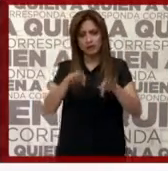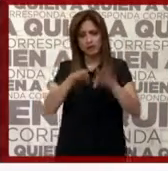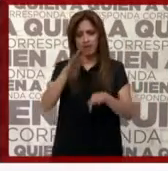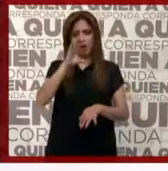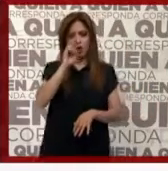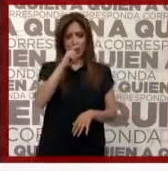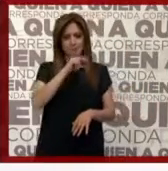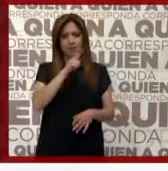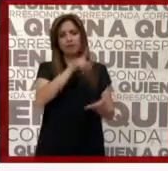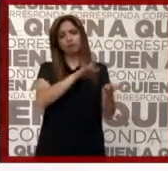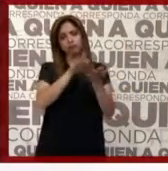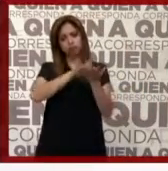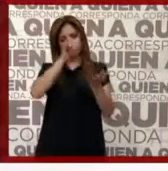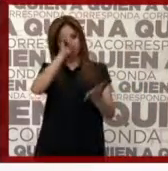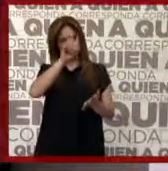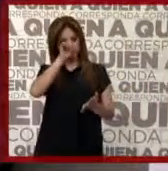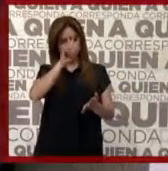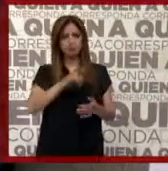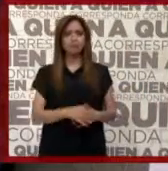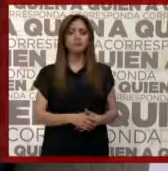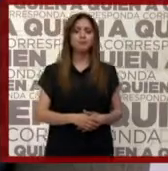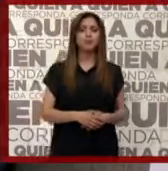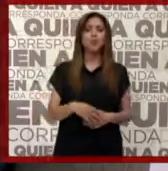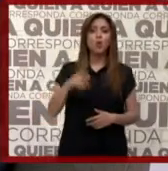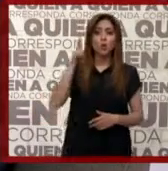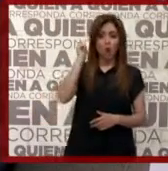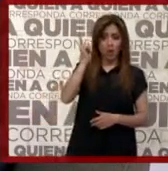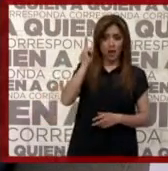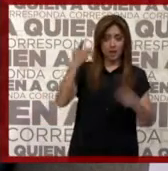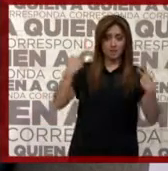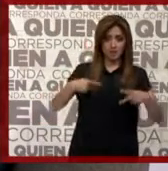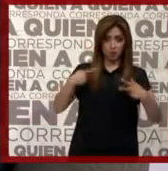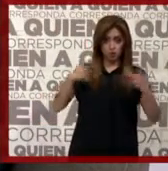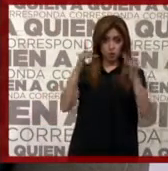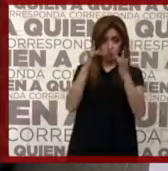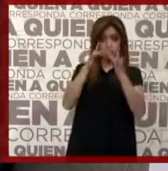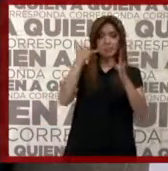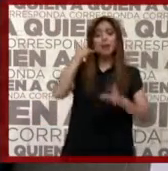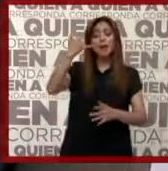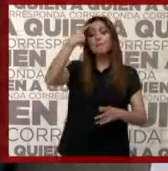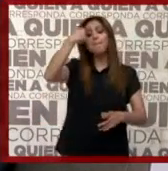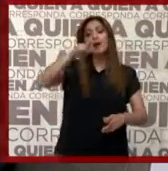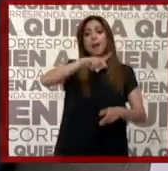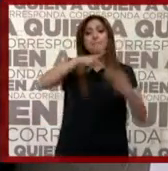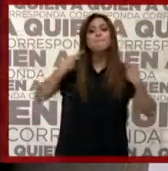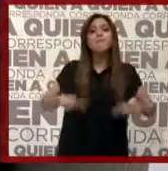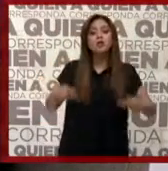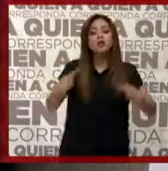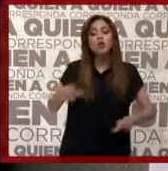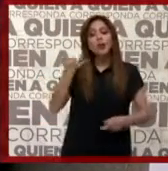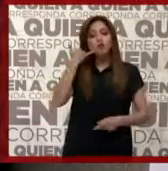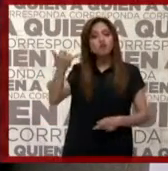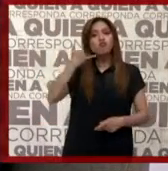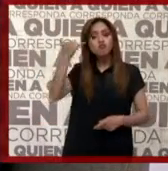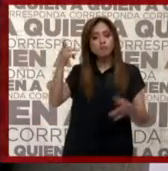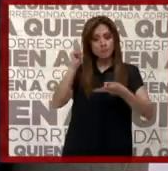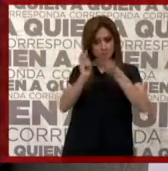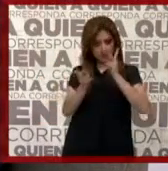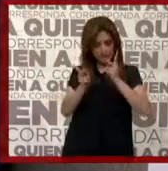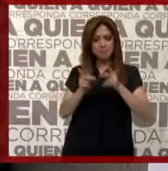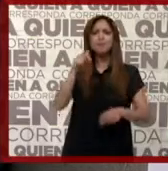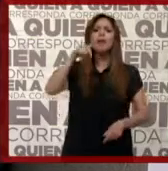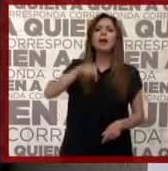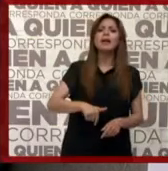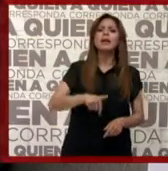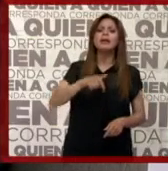sin duda lo agradezco y ojalá que un día tengamos a la gente en el call center atendiendo para que la gente platiqué con ellos muy a menudo llegan casos